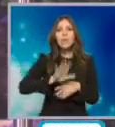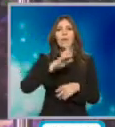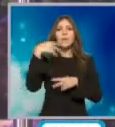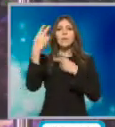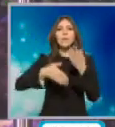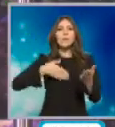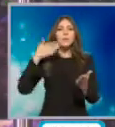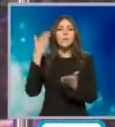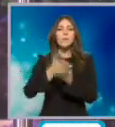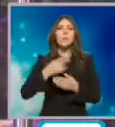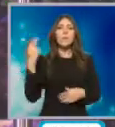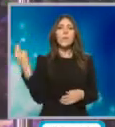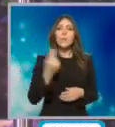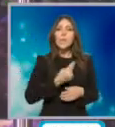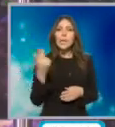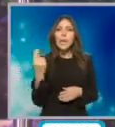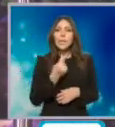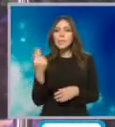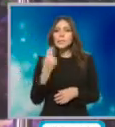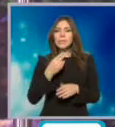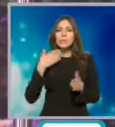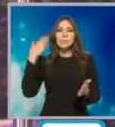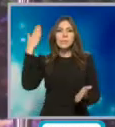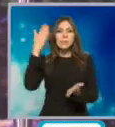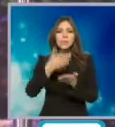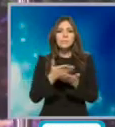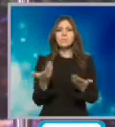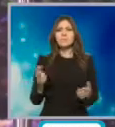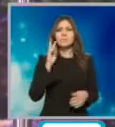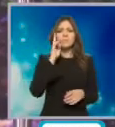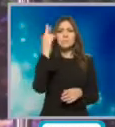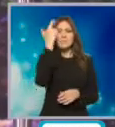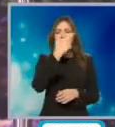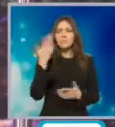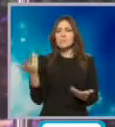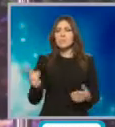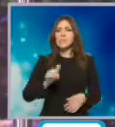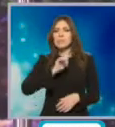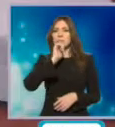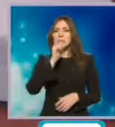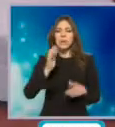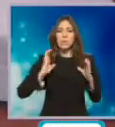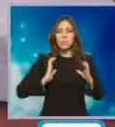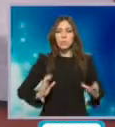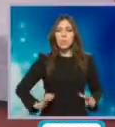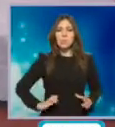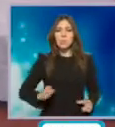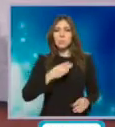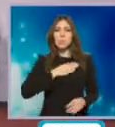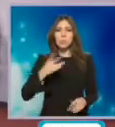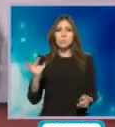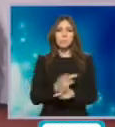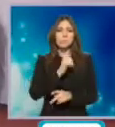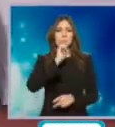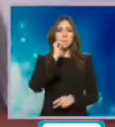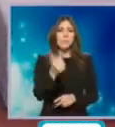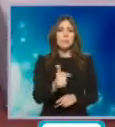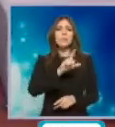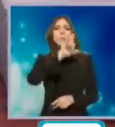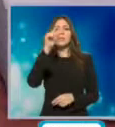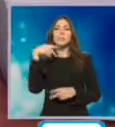muchas veces, ¿no? Y entonces ya se descartó cualquier cuestión física, ¿no? Y entonces sabes que es de